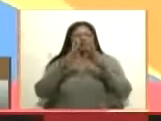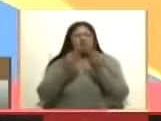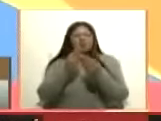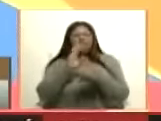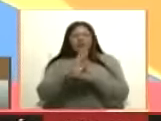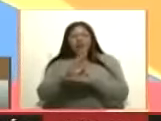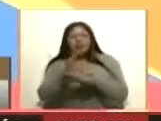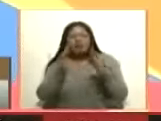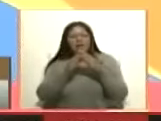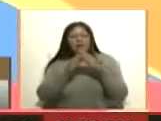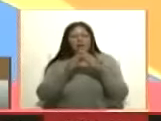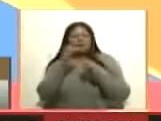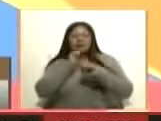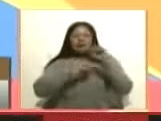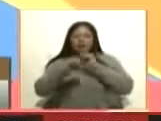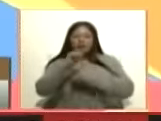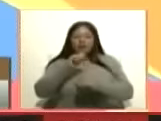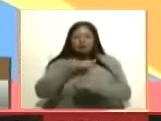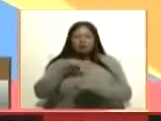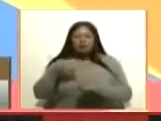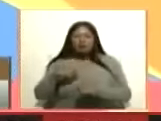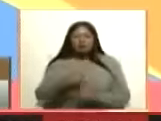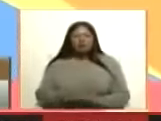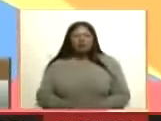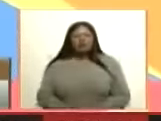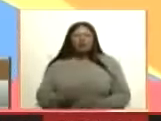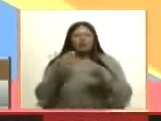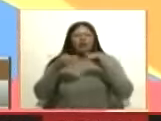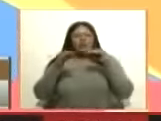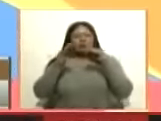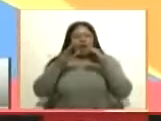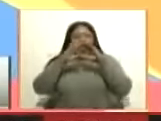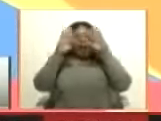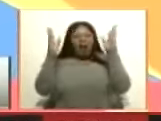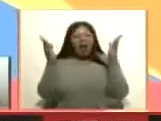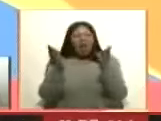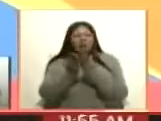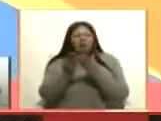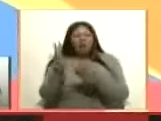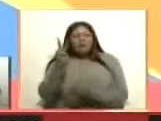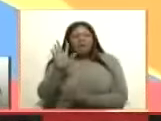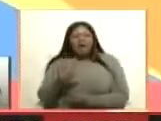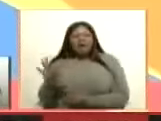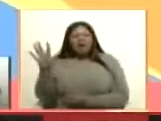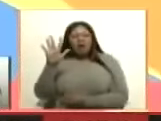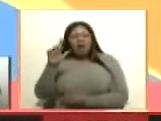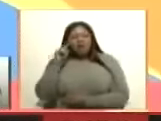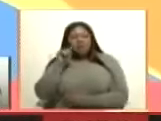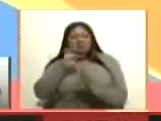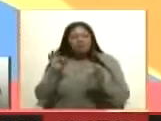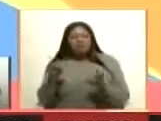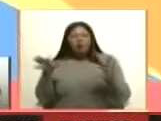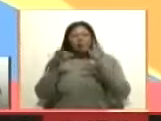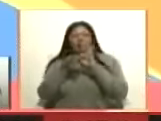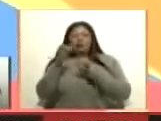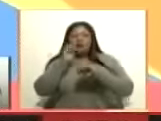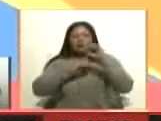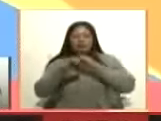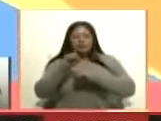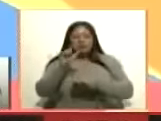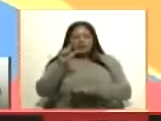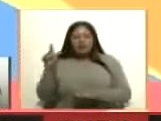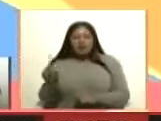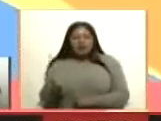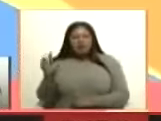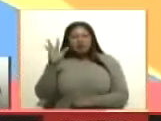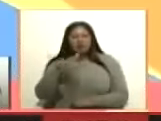la casa para defender la casa y para enviarle un mensaje al mundo los venezolanos y las venezolanas estamos Unidos en la defensa de la guayana